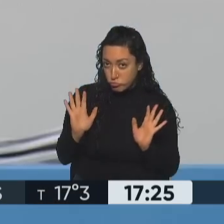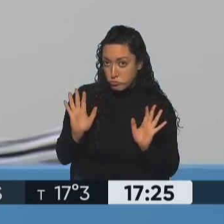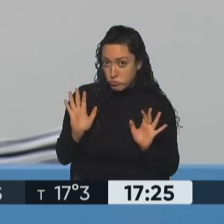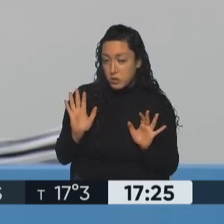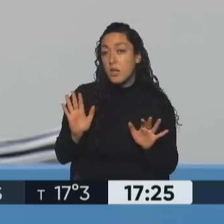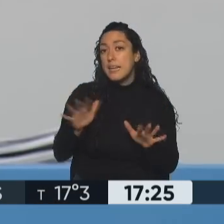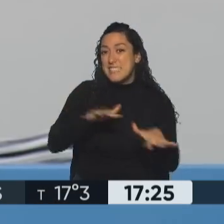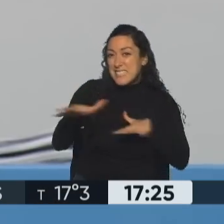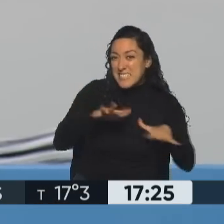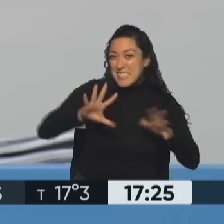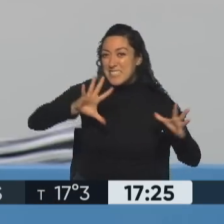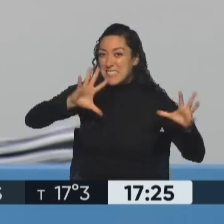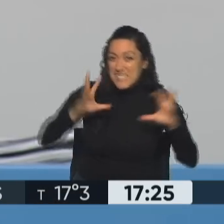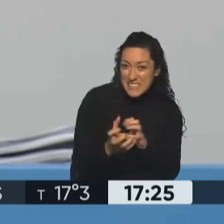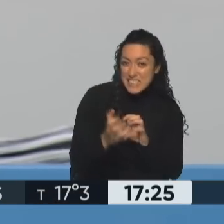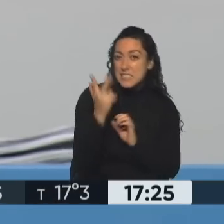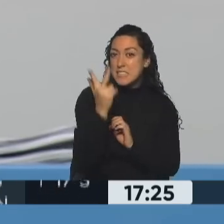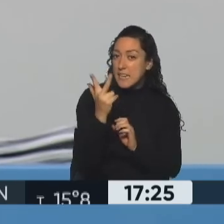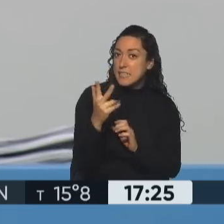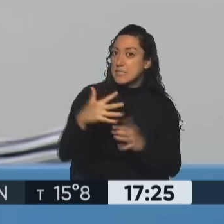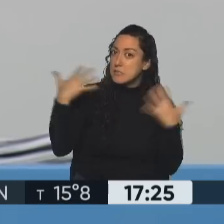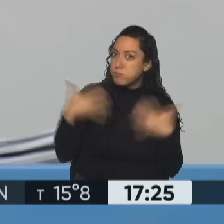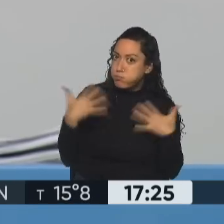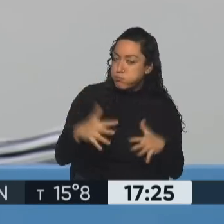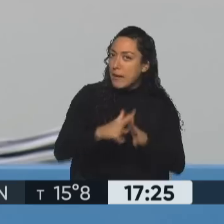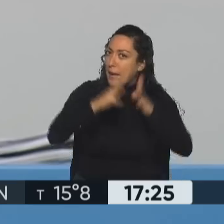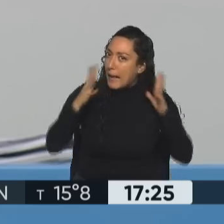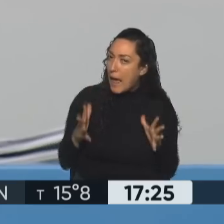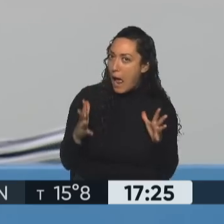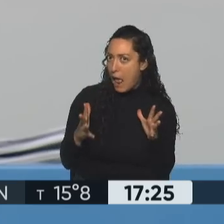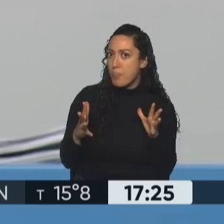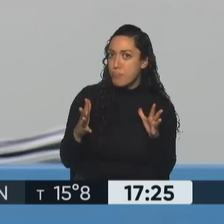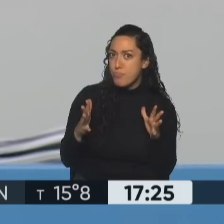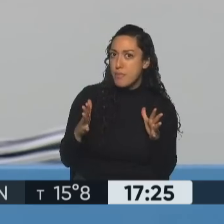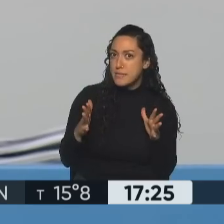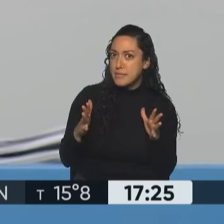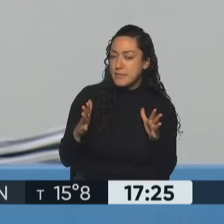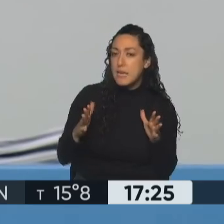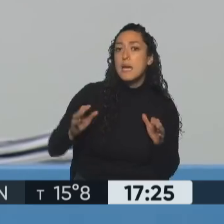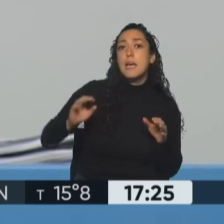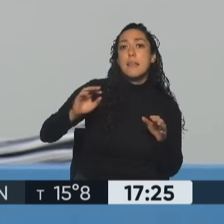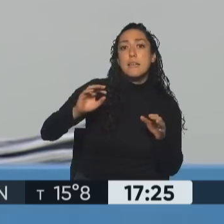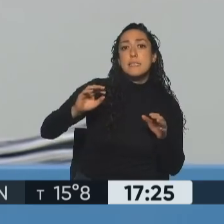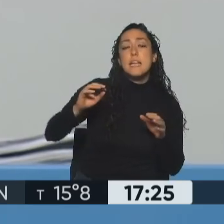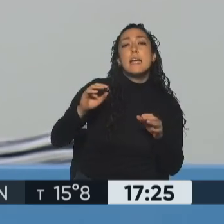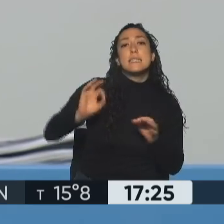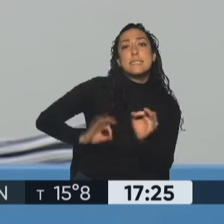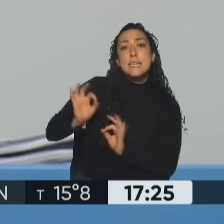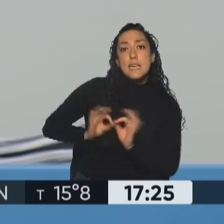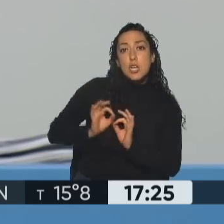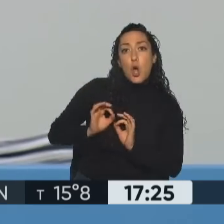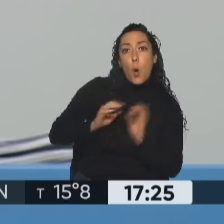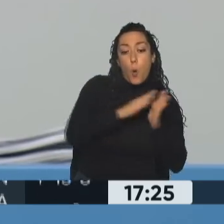y las crisis, las tres grandes crisis de este primer cuarto de